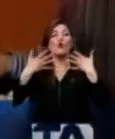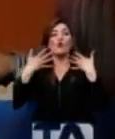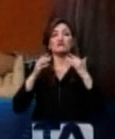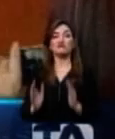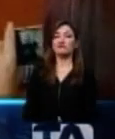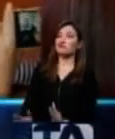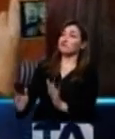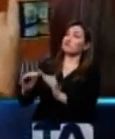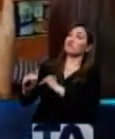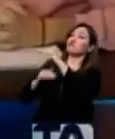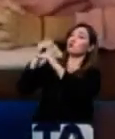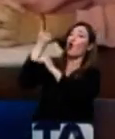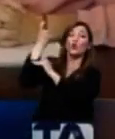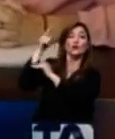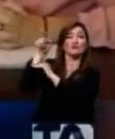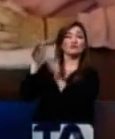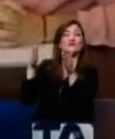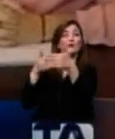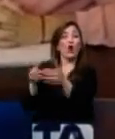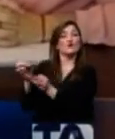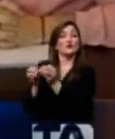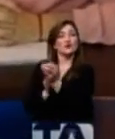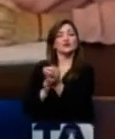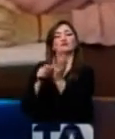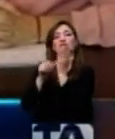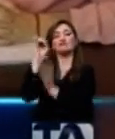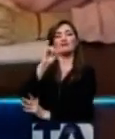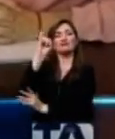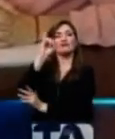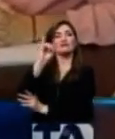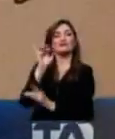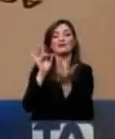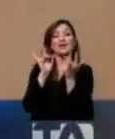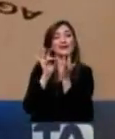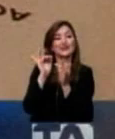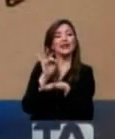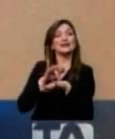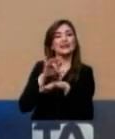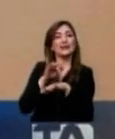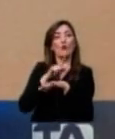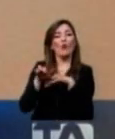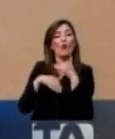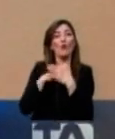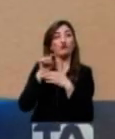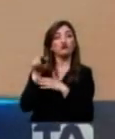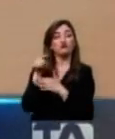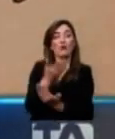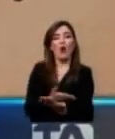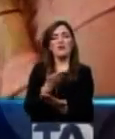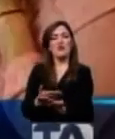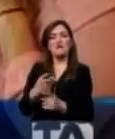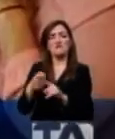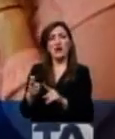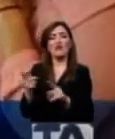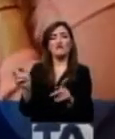piso 11 del gobierno sonará la ministra de industrias eva garcía durante la cita viteri recibió de garcía varias propuestas para reactivar el sector